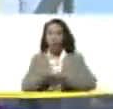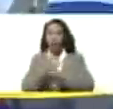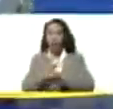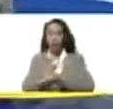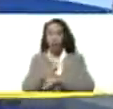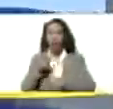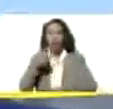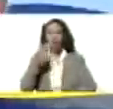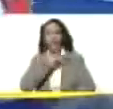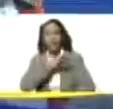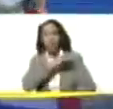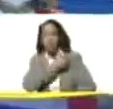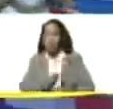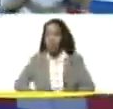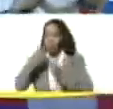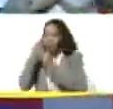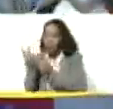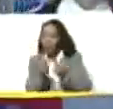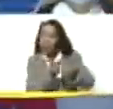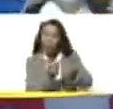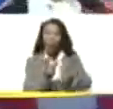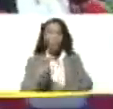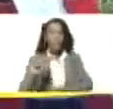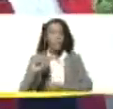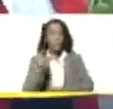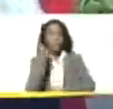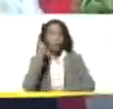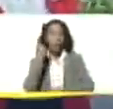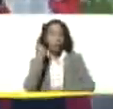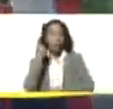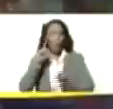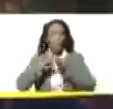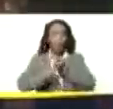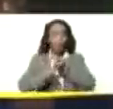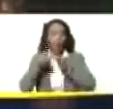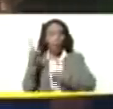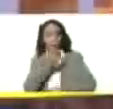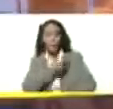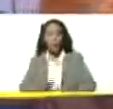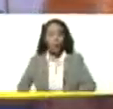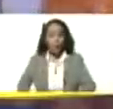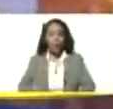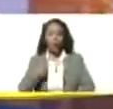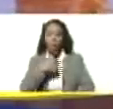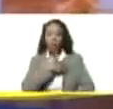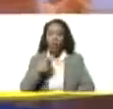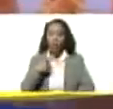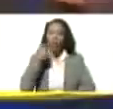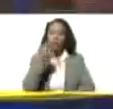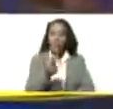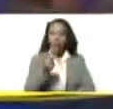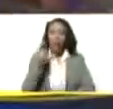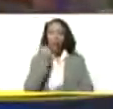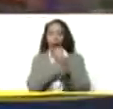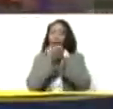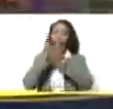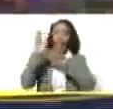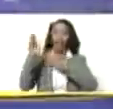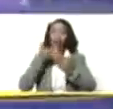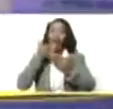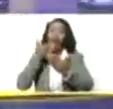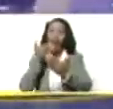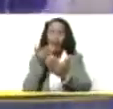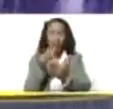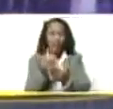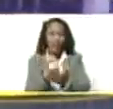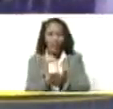señor presidente. Bienvenida, primera combatiente. Quiero expresarle, presidente, primero que todo, un eterno